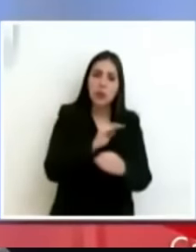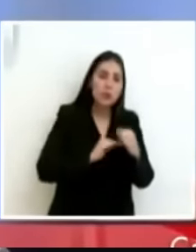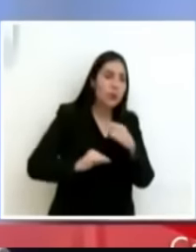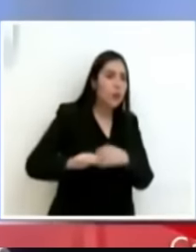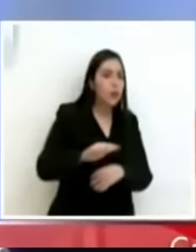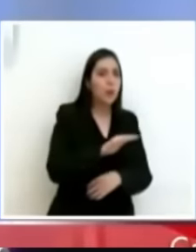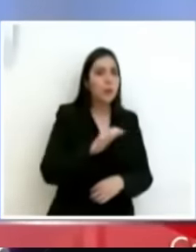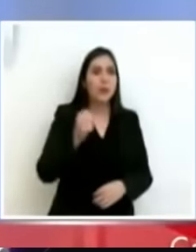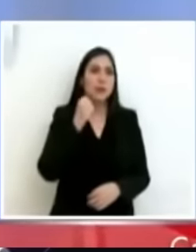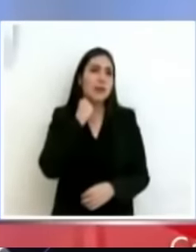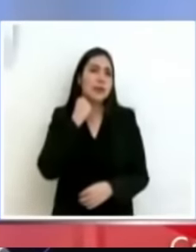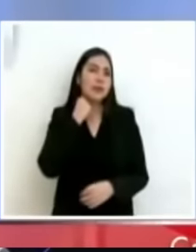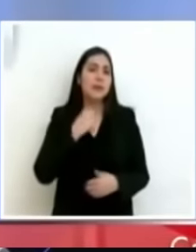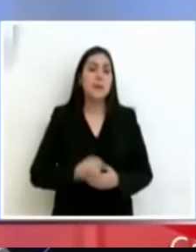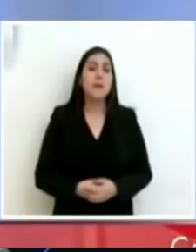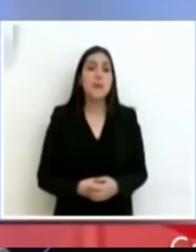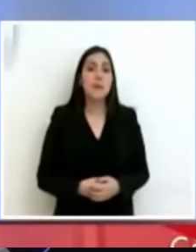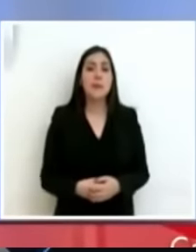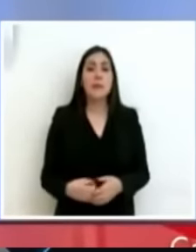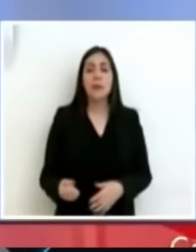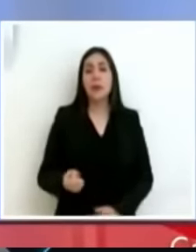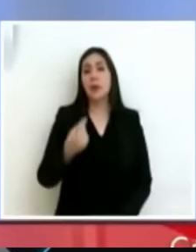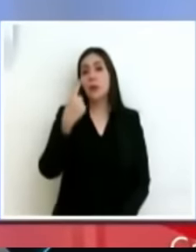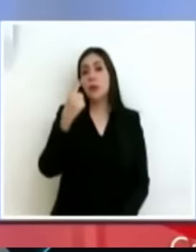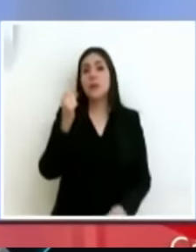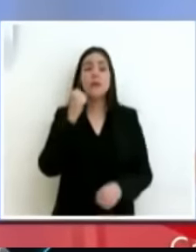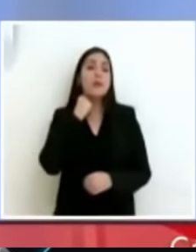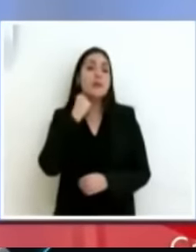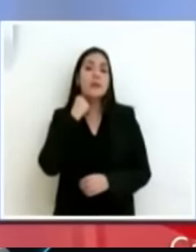Falta un senador de la República